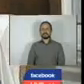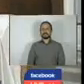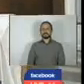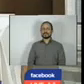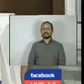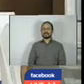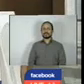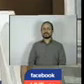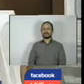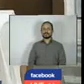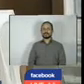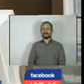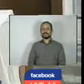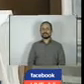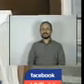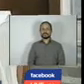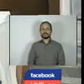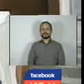Sí.